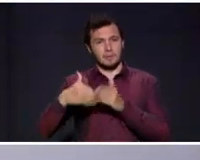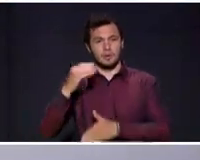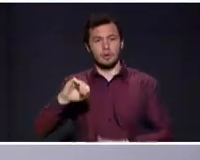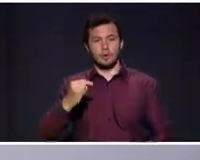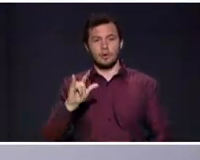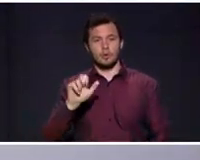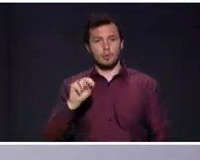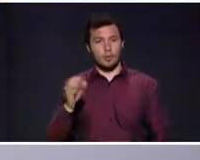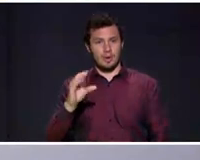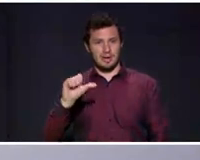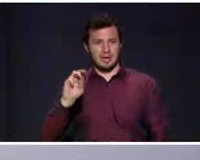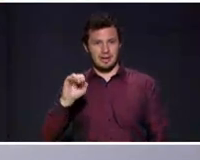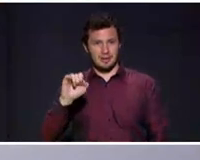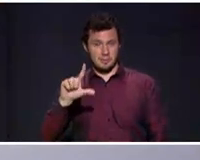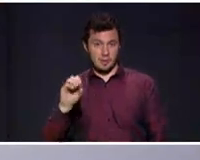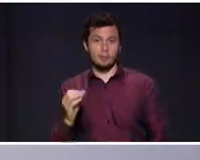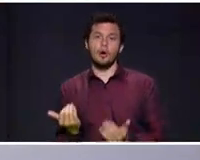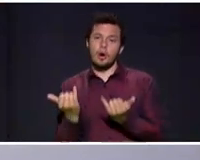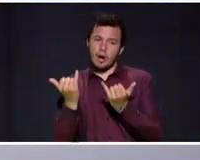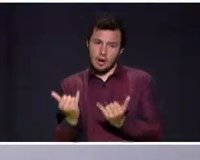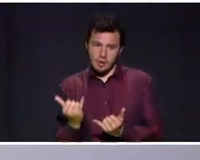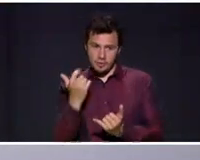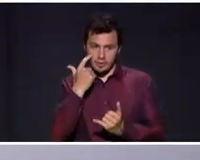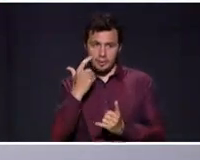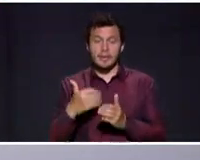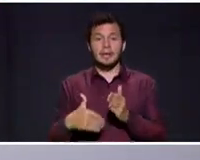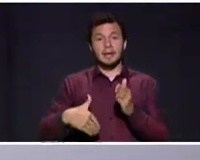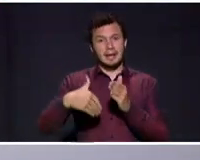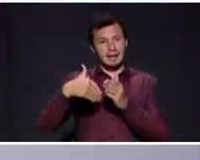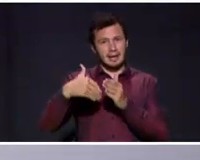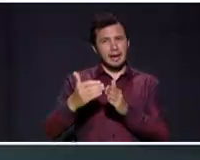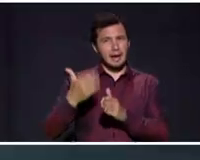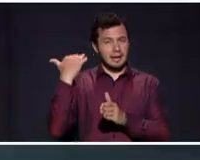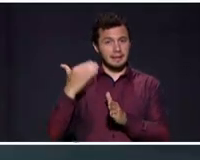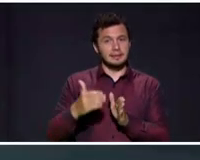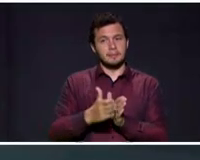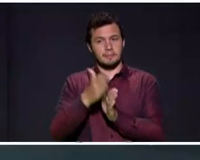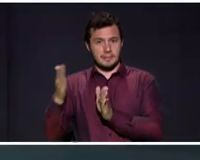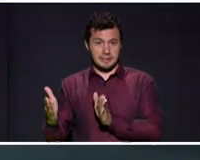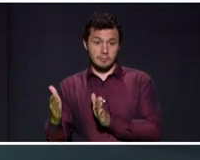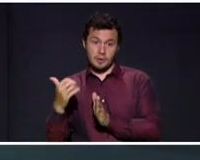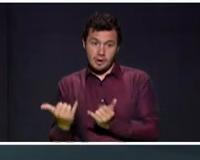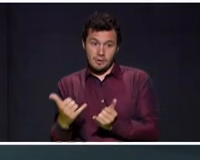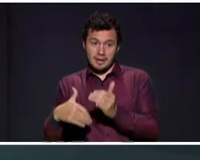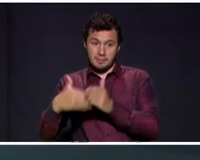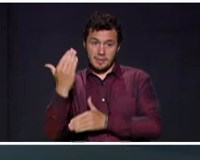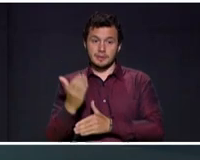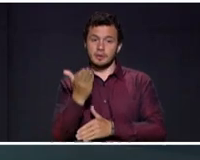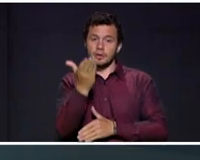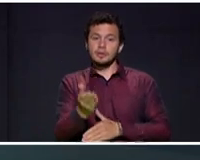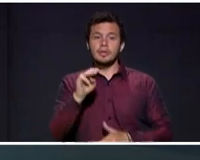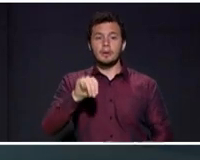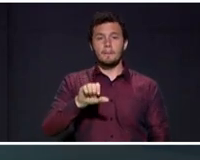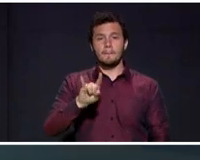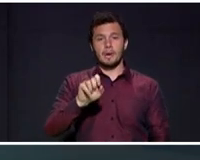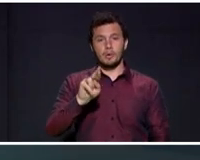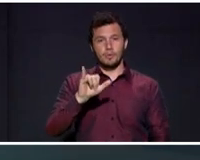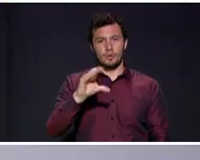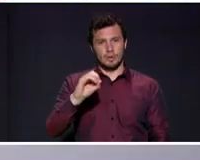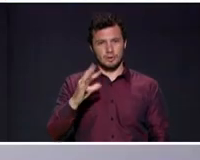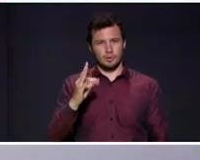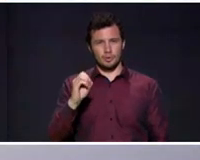iniciamos la pregunta general con rodolfo la de la ciudadanía con el candidato juan camilo y esta si la iniciamos con usted el candidato mauricio tobón la pregunta